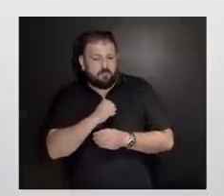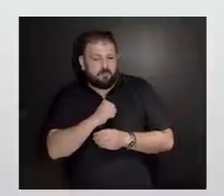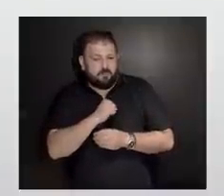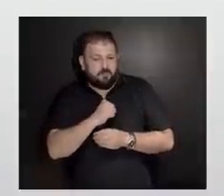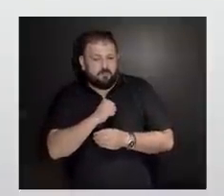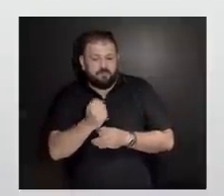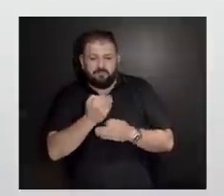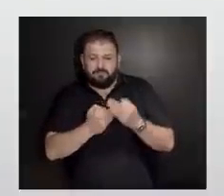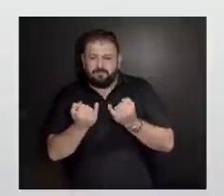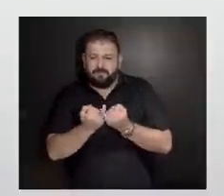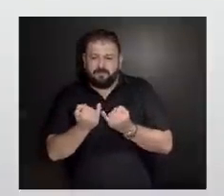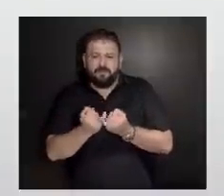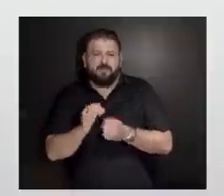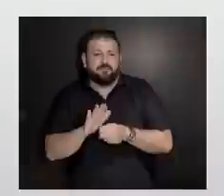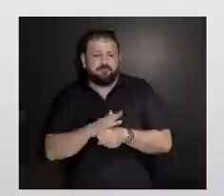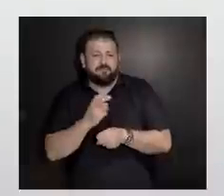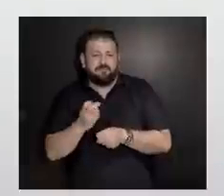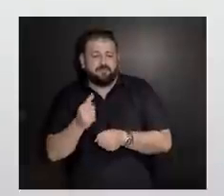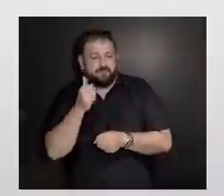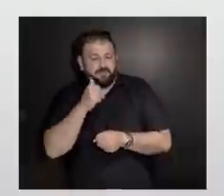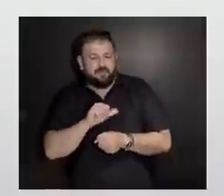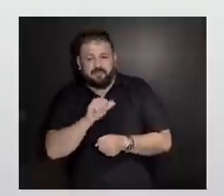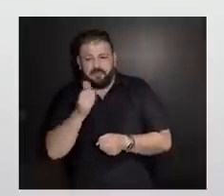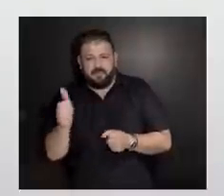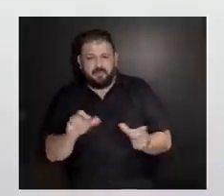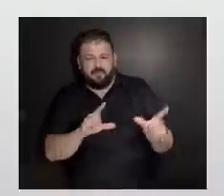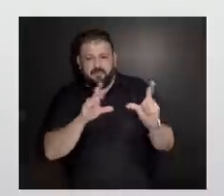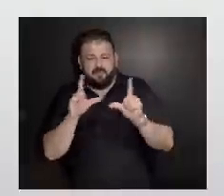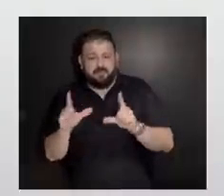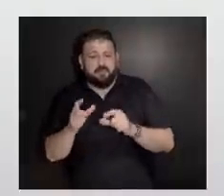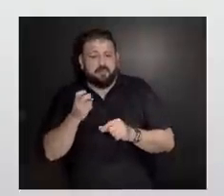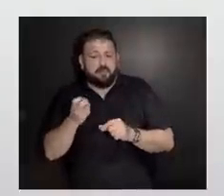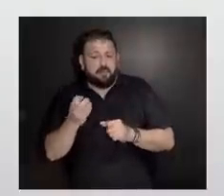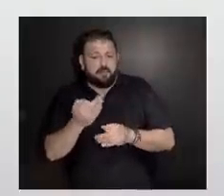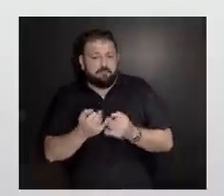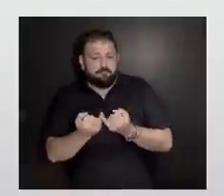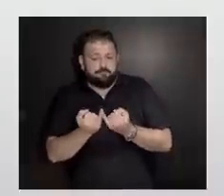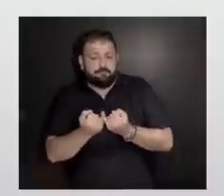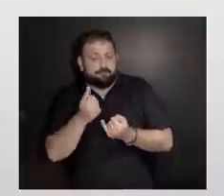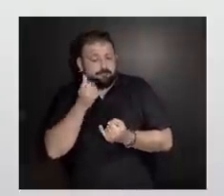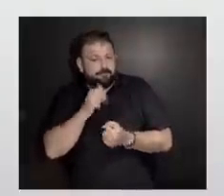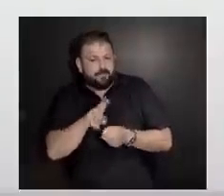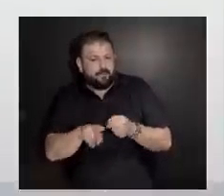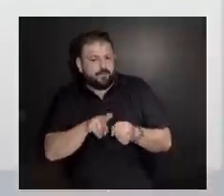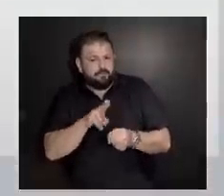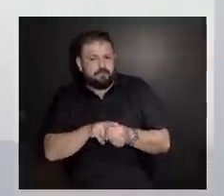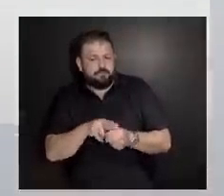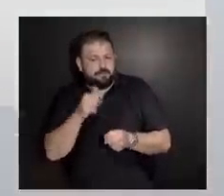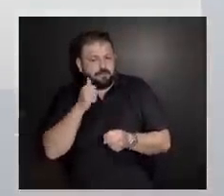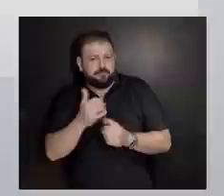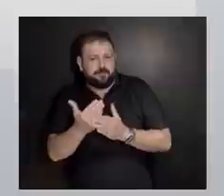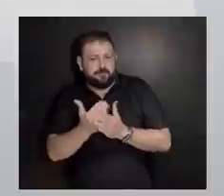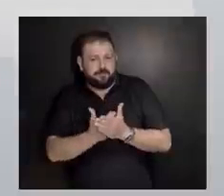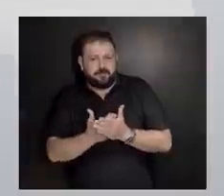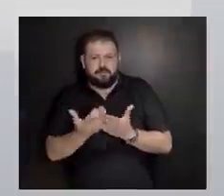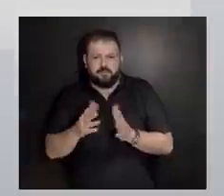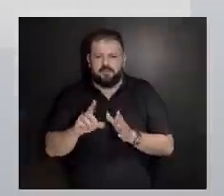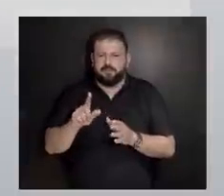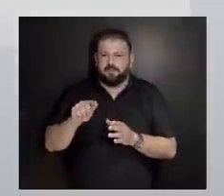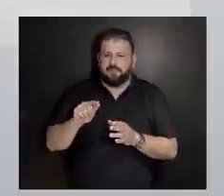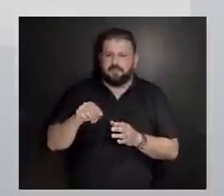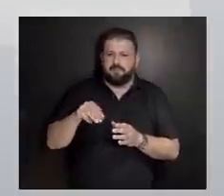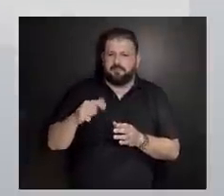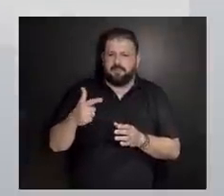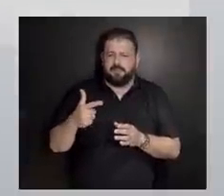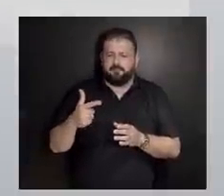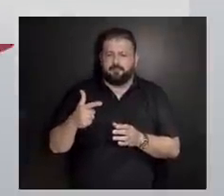Y bueno, antes de pasar igual a la siguiente presentación, cabe mencionar que las hipoglucemias normalmente se consideran menor a 70 miligramos por